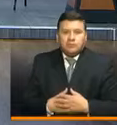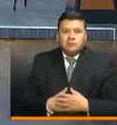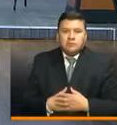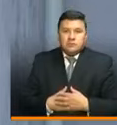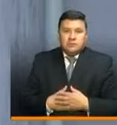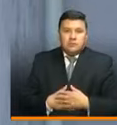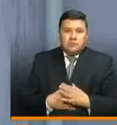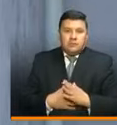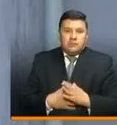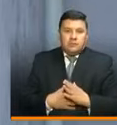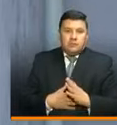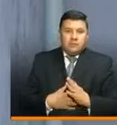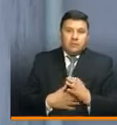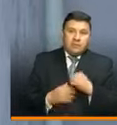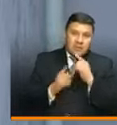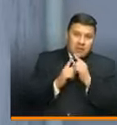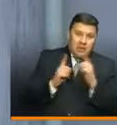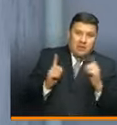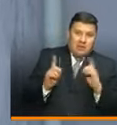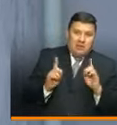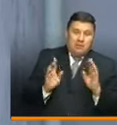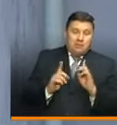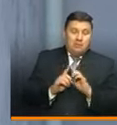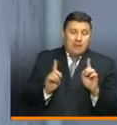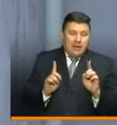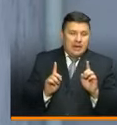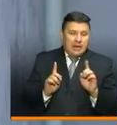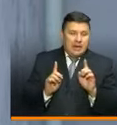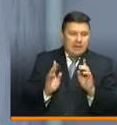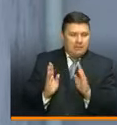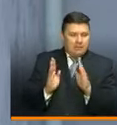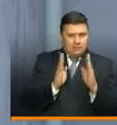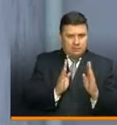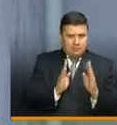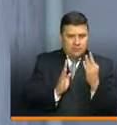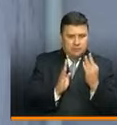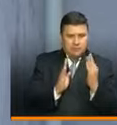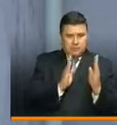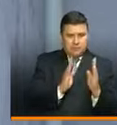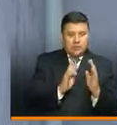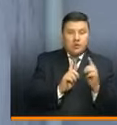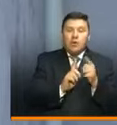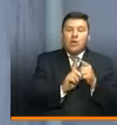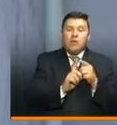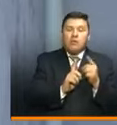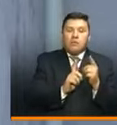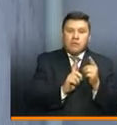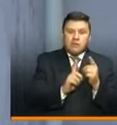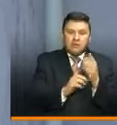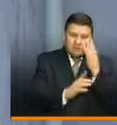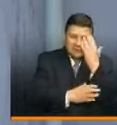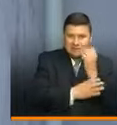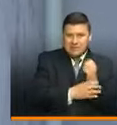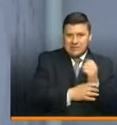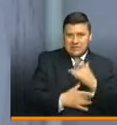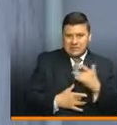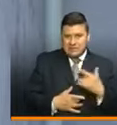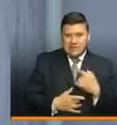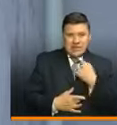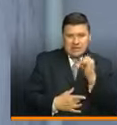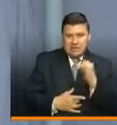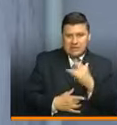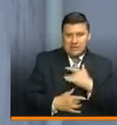Quizás yo no me quisiera extender mucho en esto, pero sí voy a separar tres elementos. Uno es la crisis de salud, como ya hemos hablado,